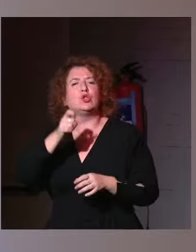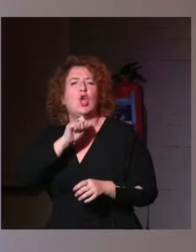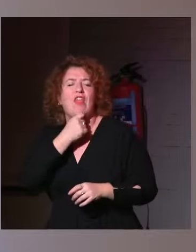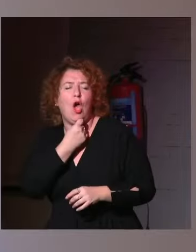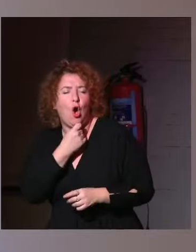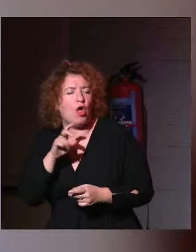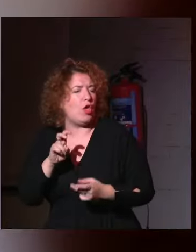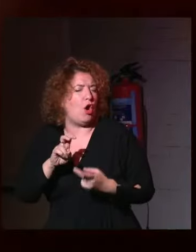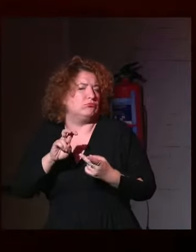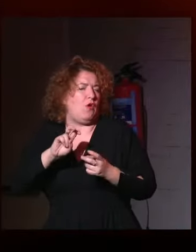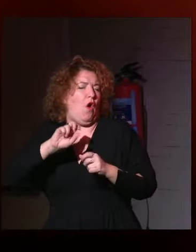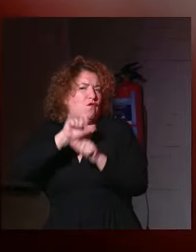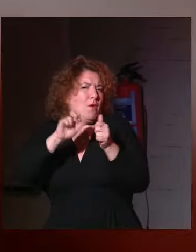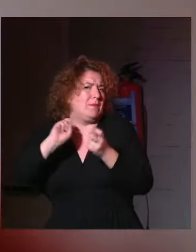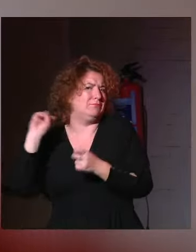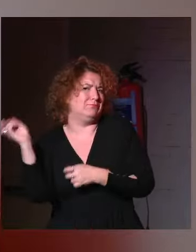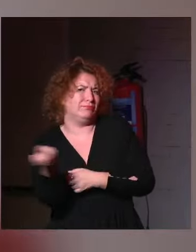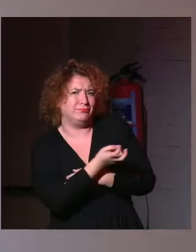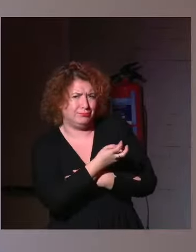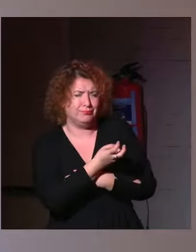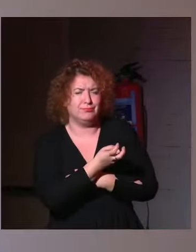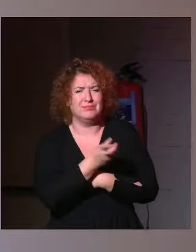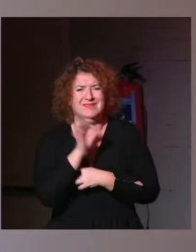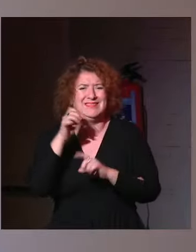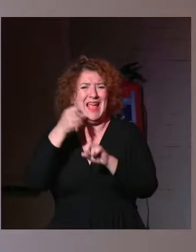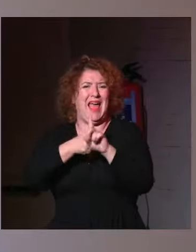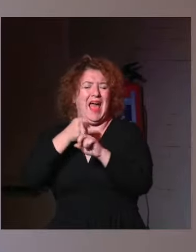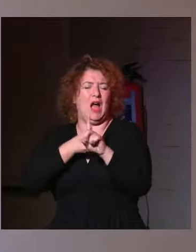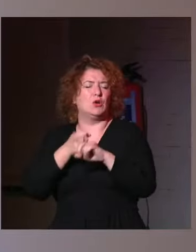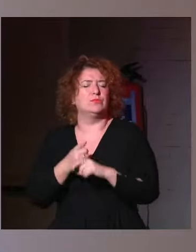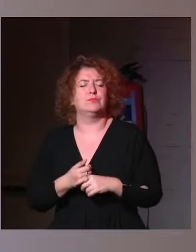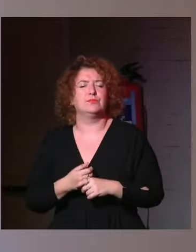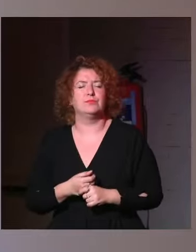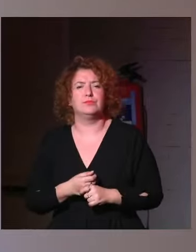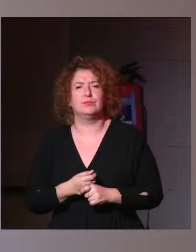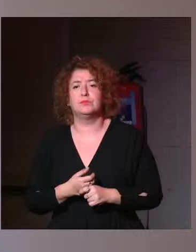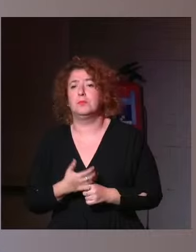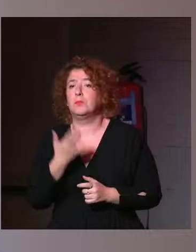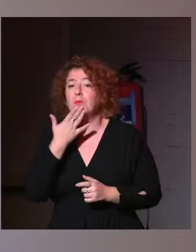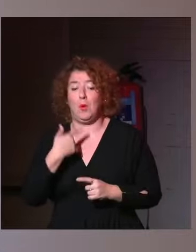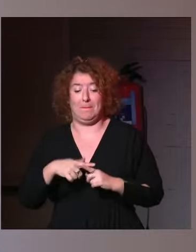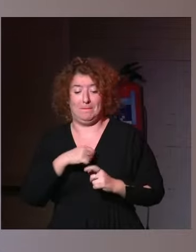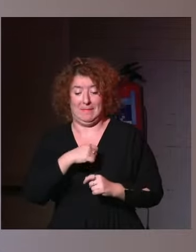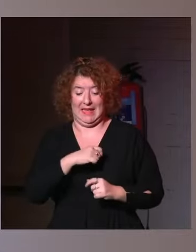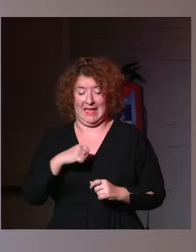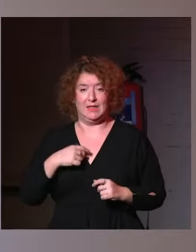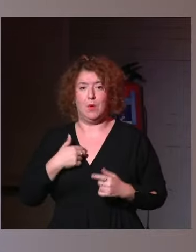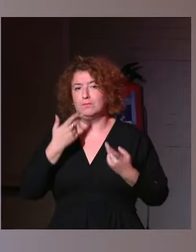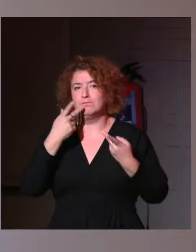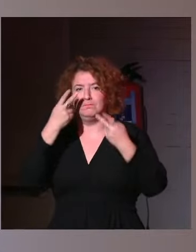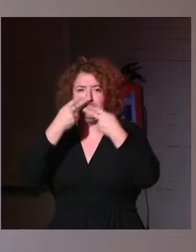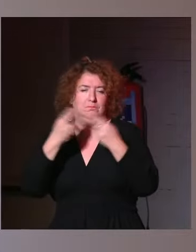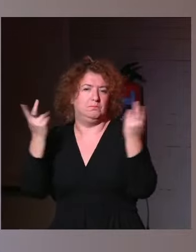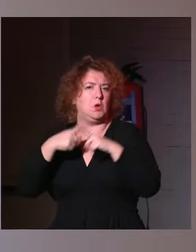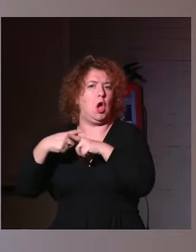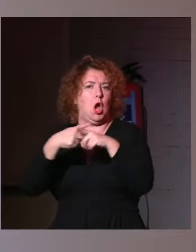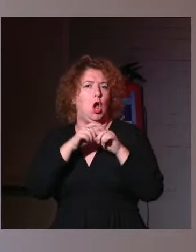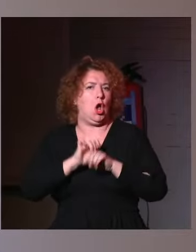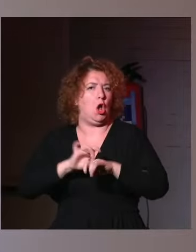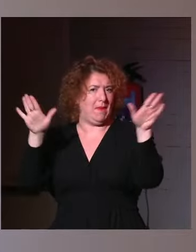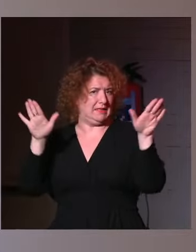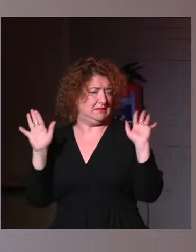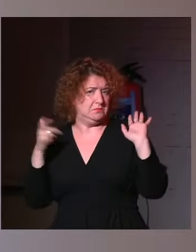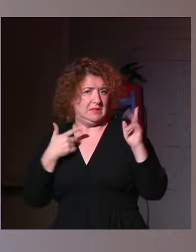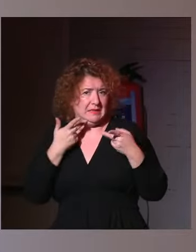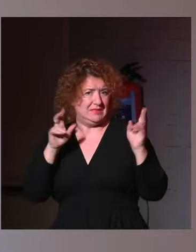otras formas que toman eh este acoso como compartir material íntimo sin consentimiento por ejemplo de las personas a las que